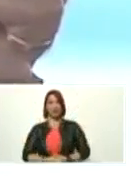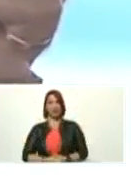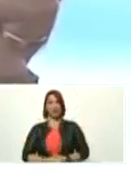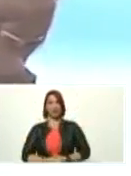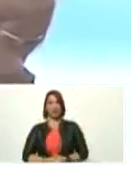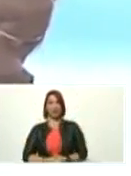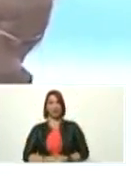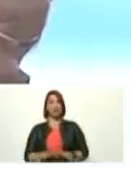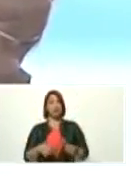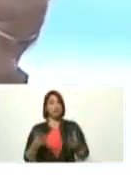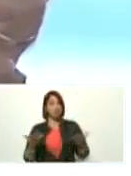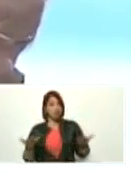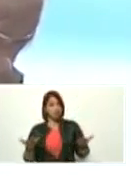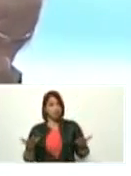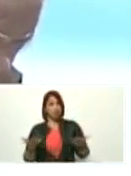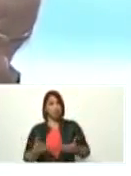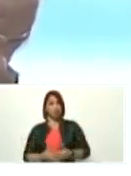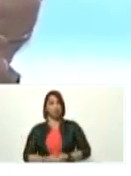es cuando